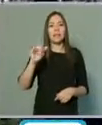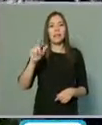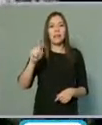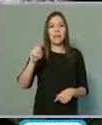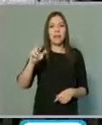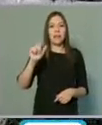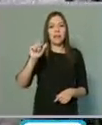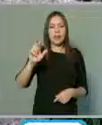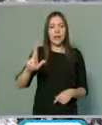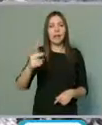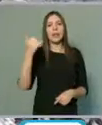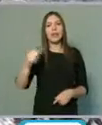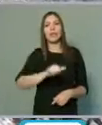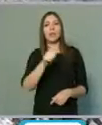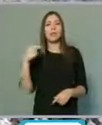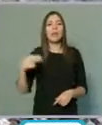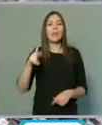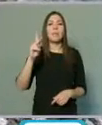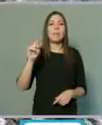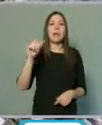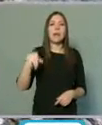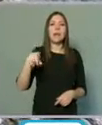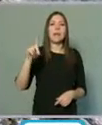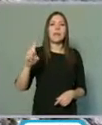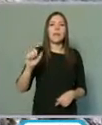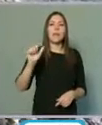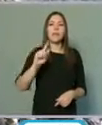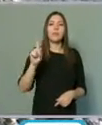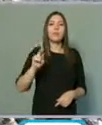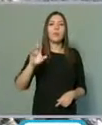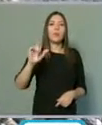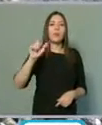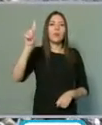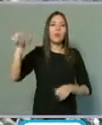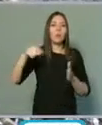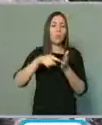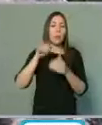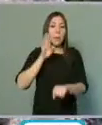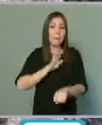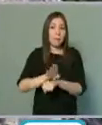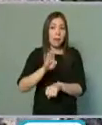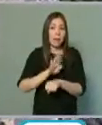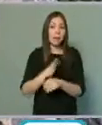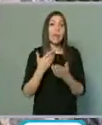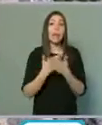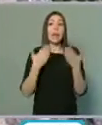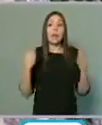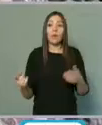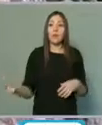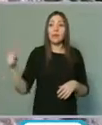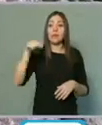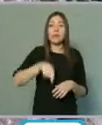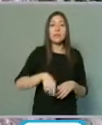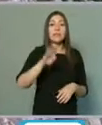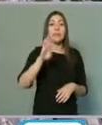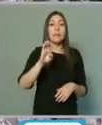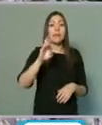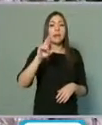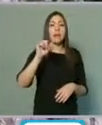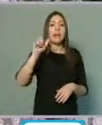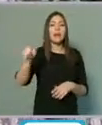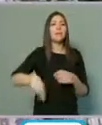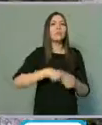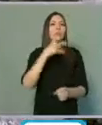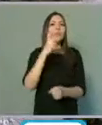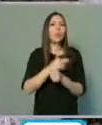ahora sí que el pan de azúcar creo que justamente lo coloca a Bernal en el segundo lugar en Latinoamérica y en el tercero en el mundo